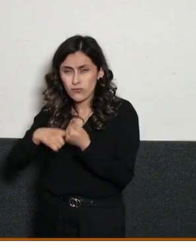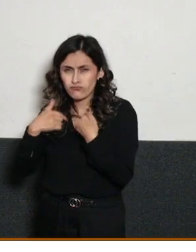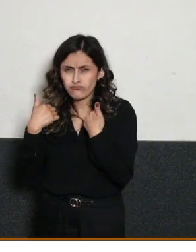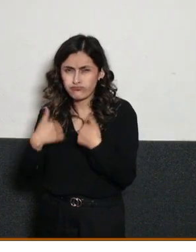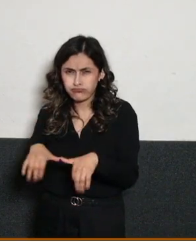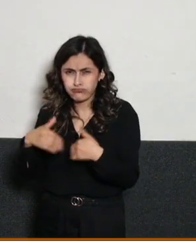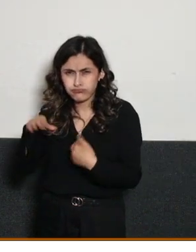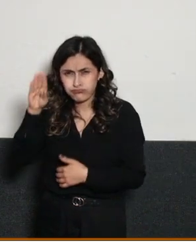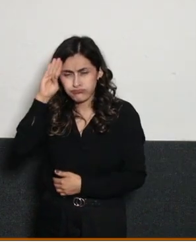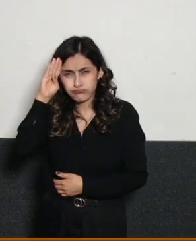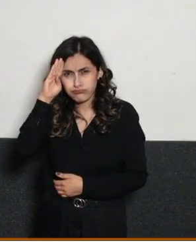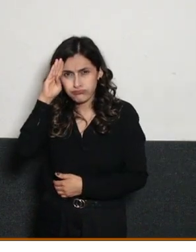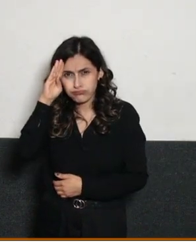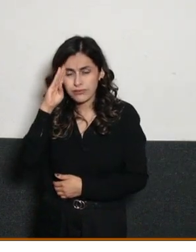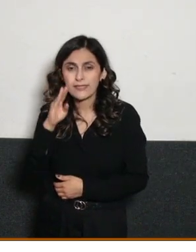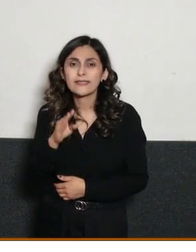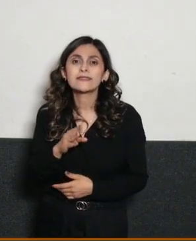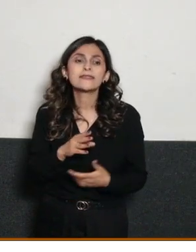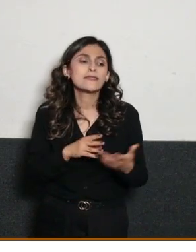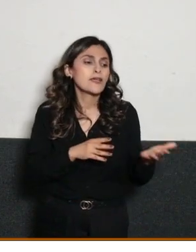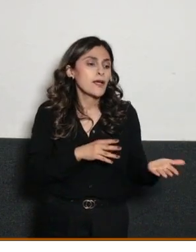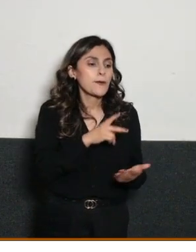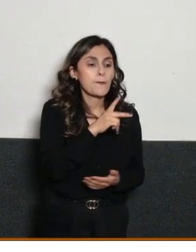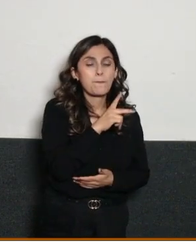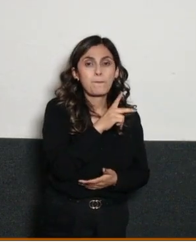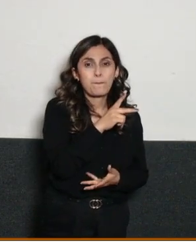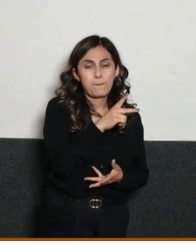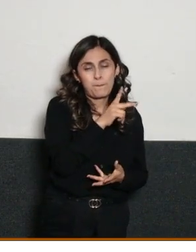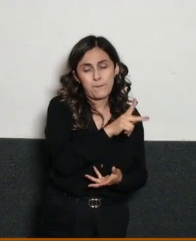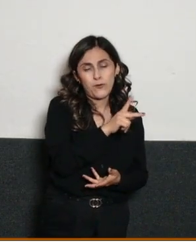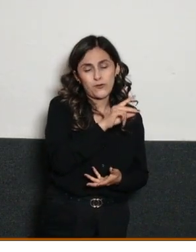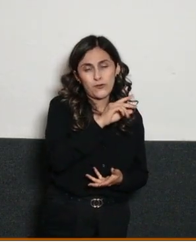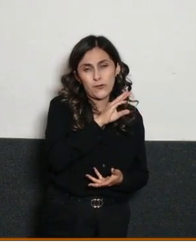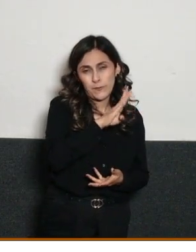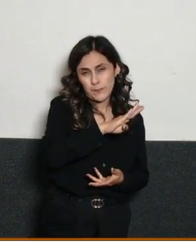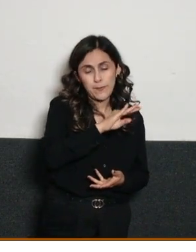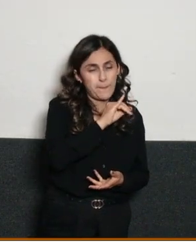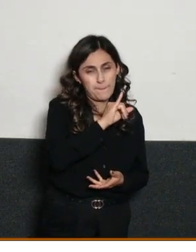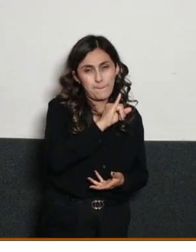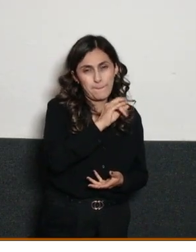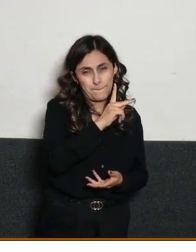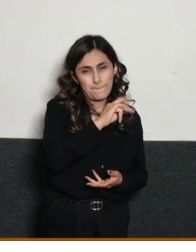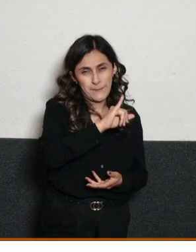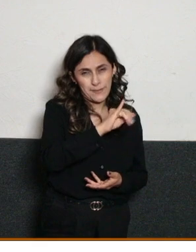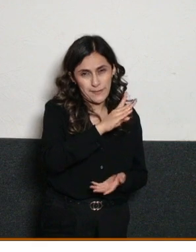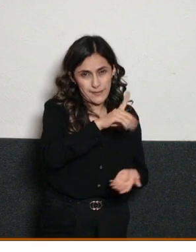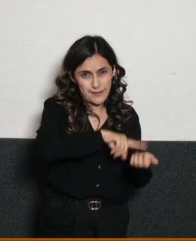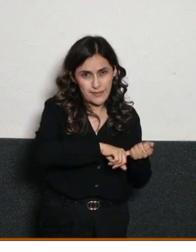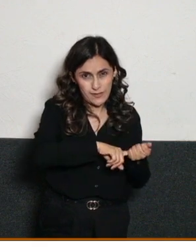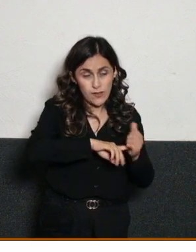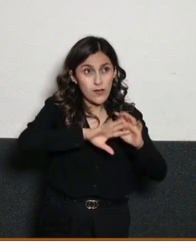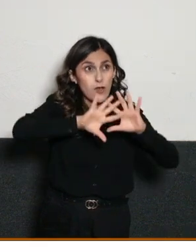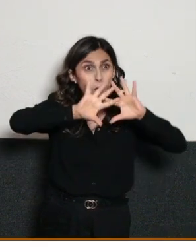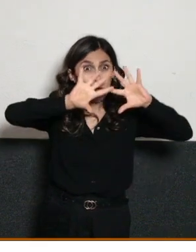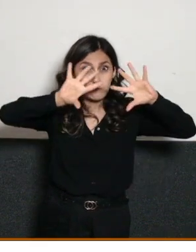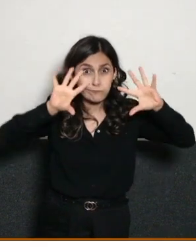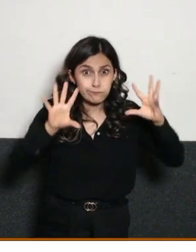Son pedazos del PIB enormes. Este es el PIB global, o sea, de todos los países